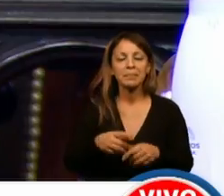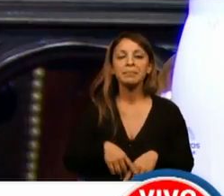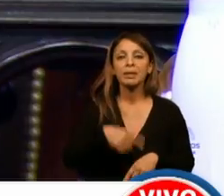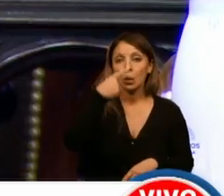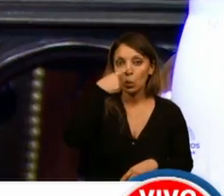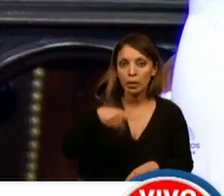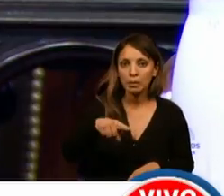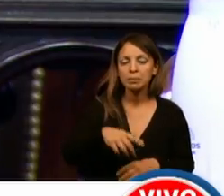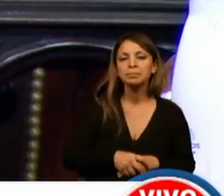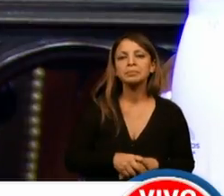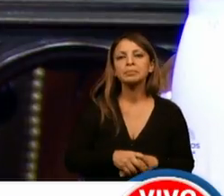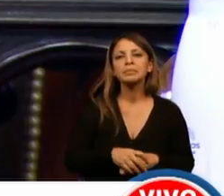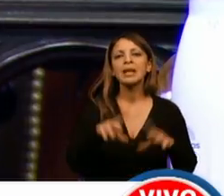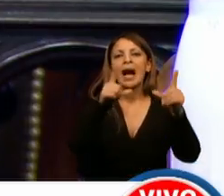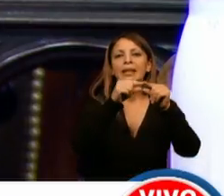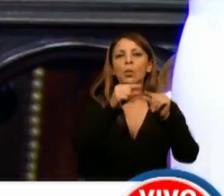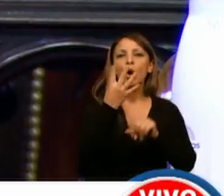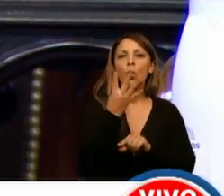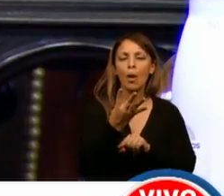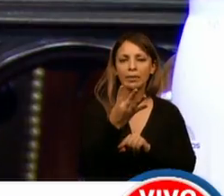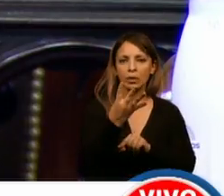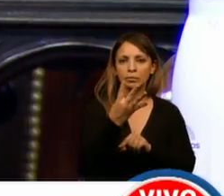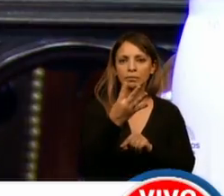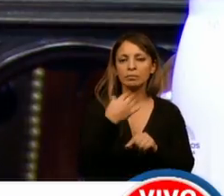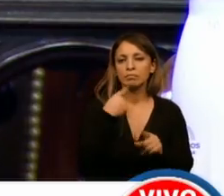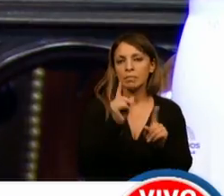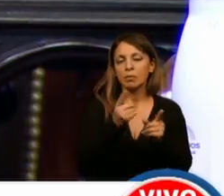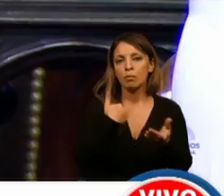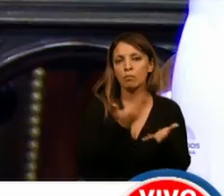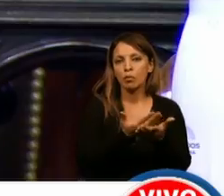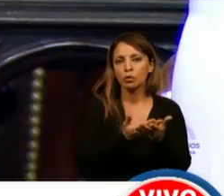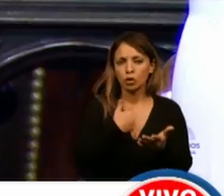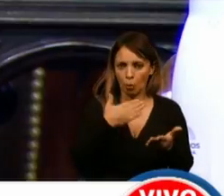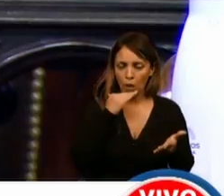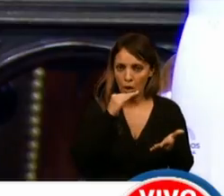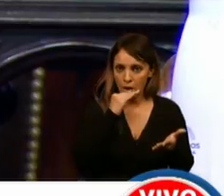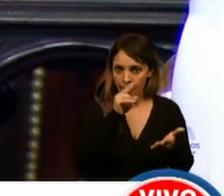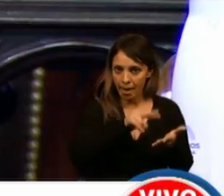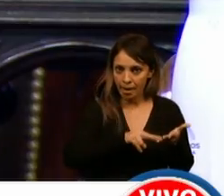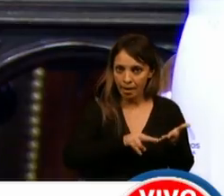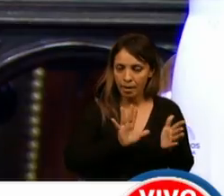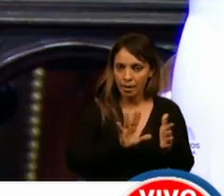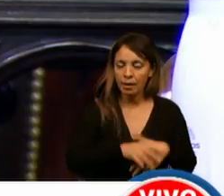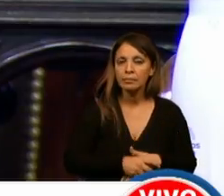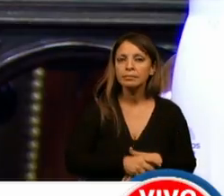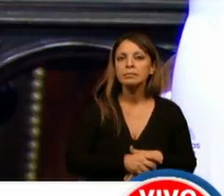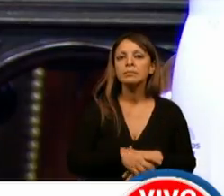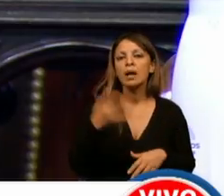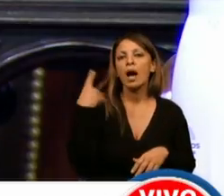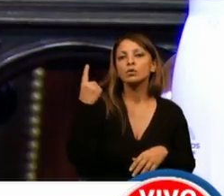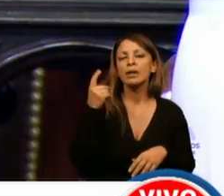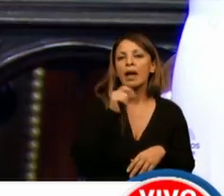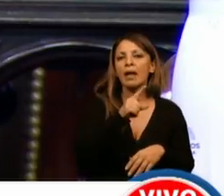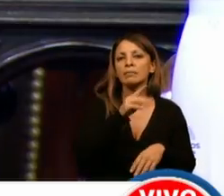la ampliación el artículo 4 que estoy proponiendo si me permite se la puedo leer presidente la autoridad de